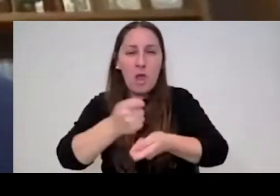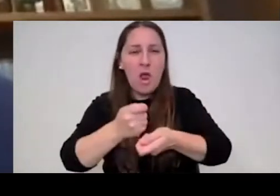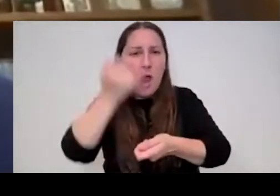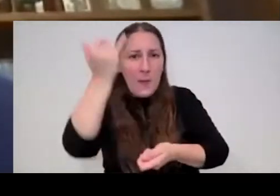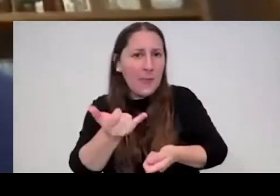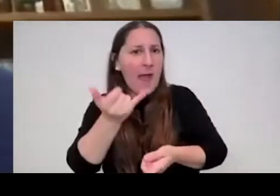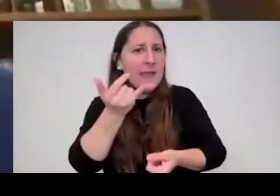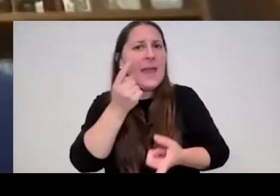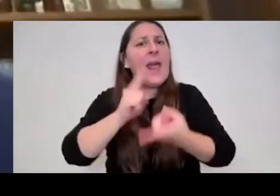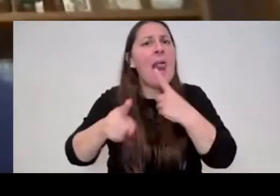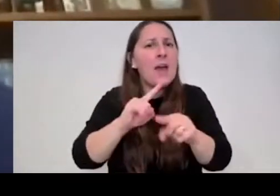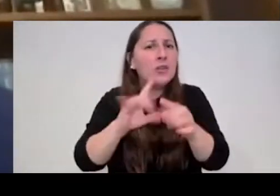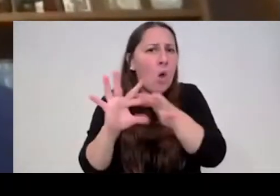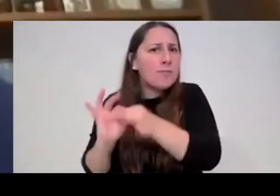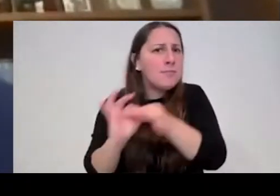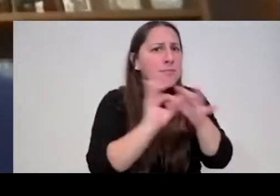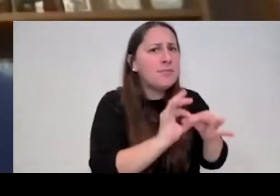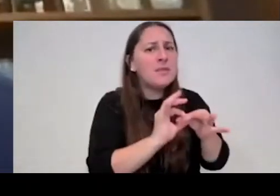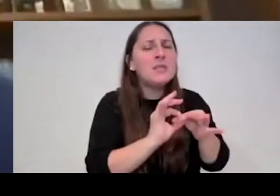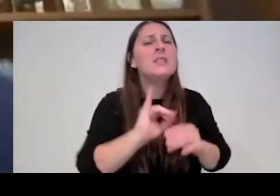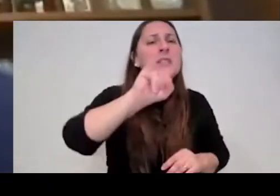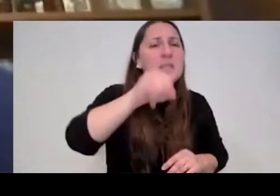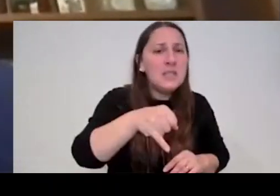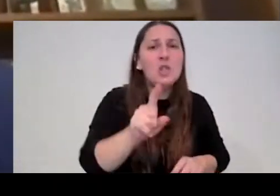en esto o no y por qué.